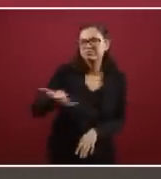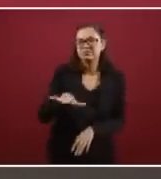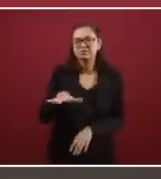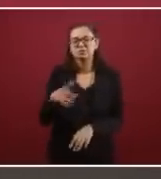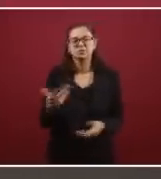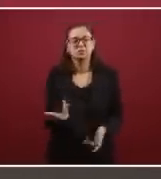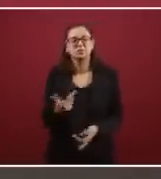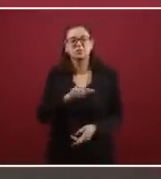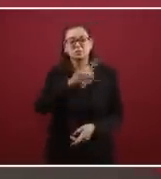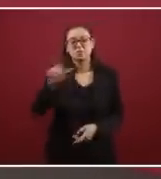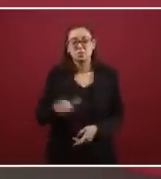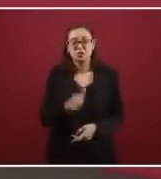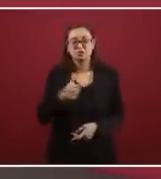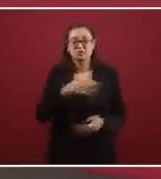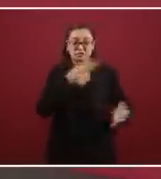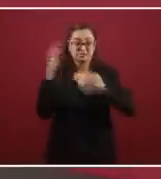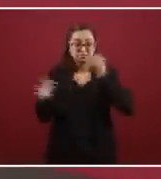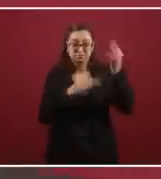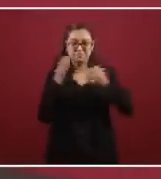Entonces, por eso